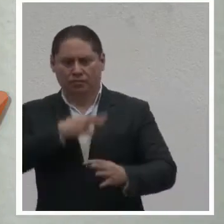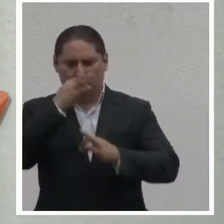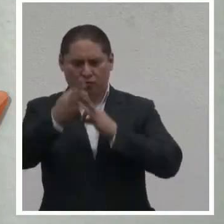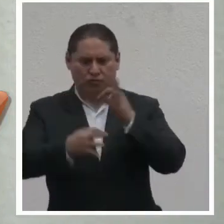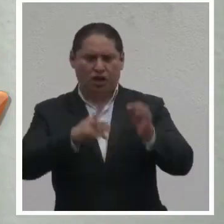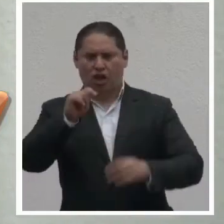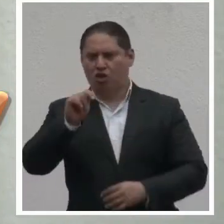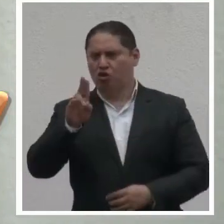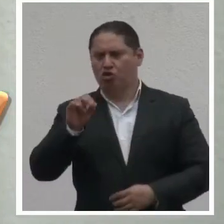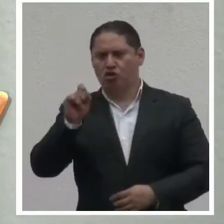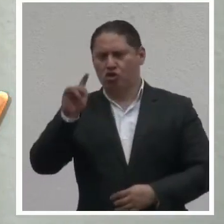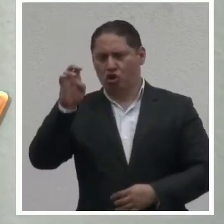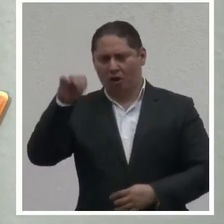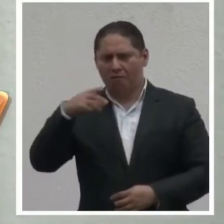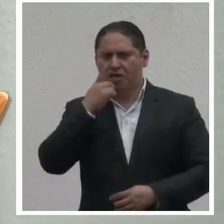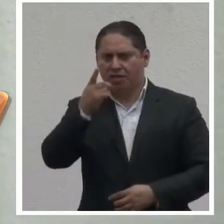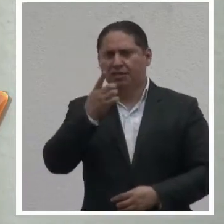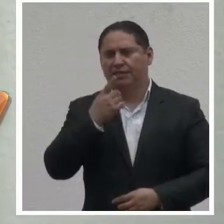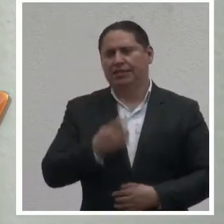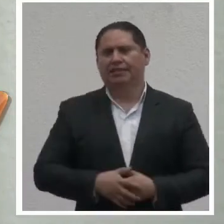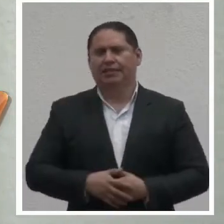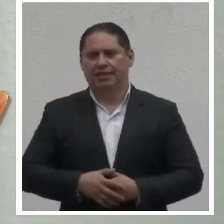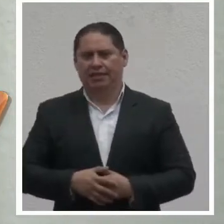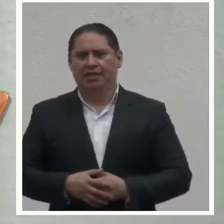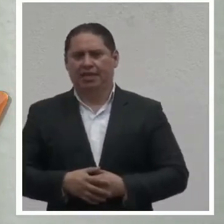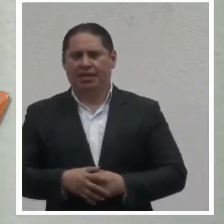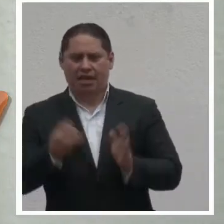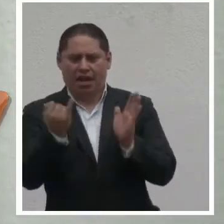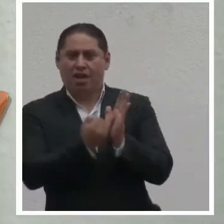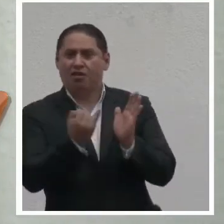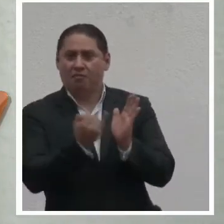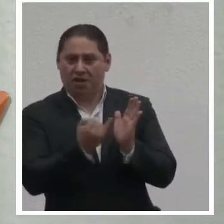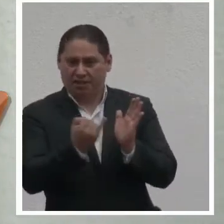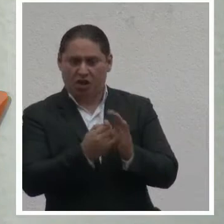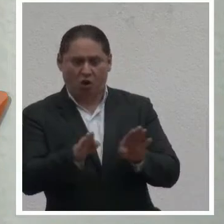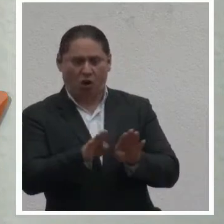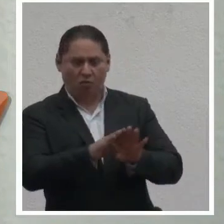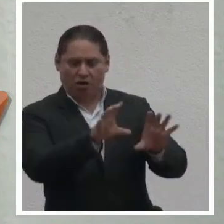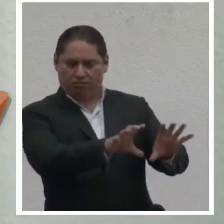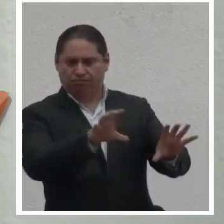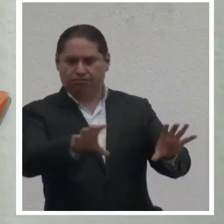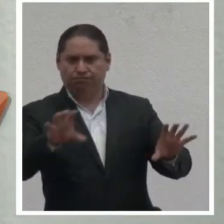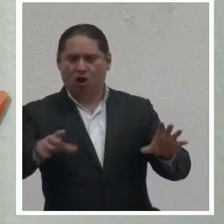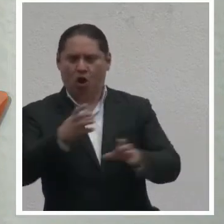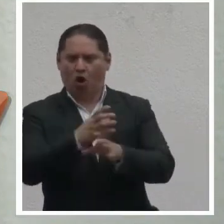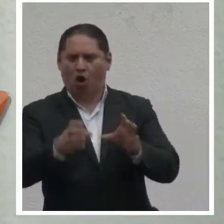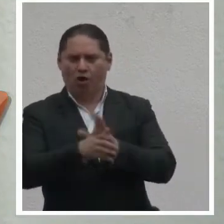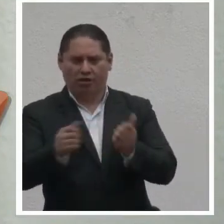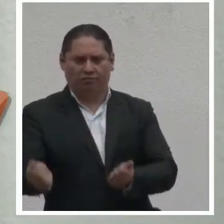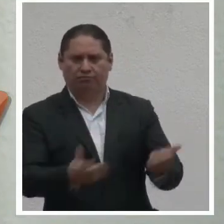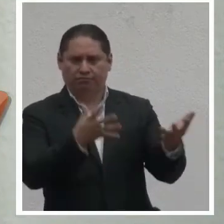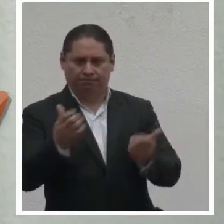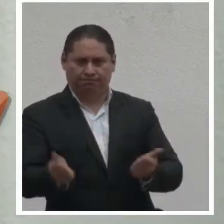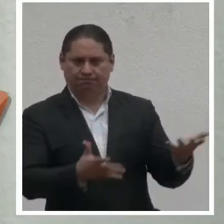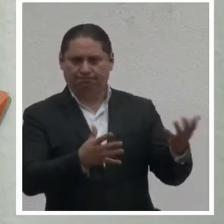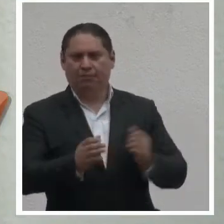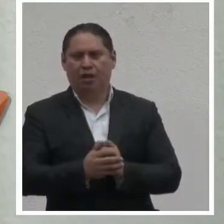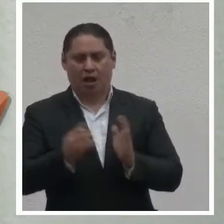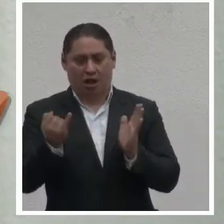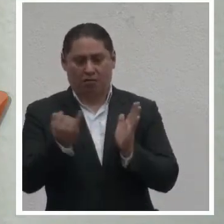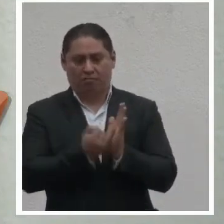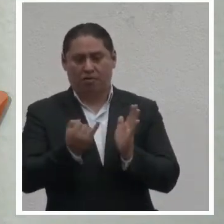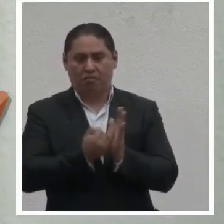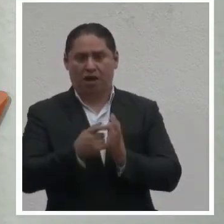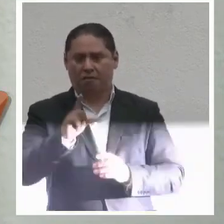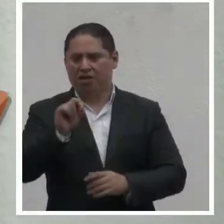Trump insinúa que estos aranceles no eran fáciles de aplicar y que el gobierno mexicano se asustó con el petate